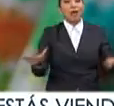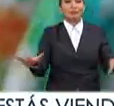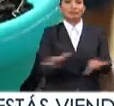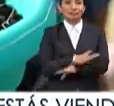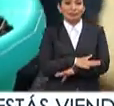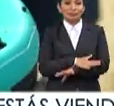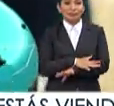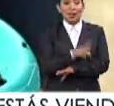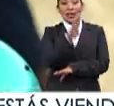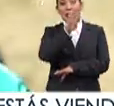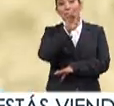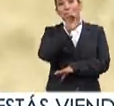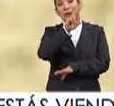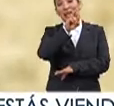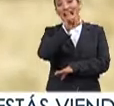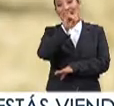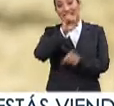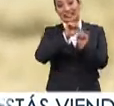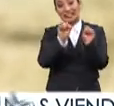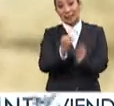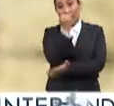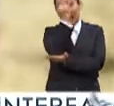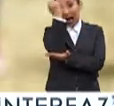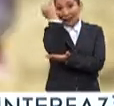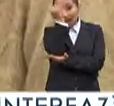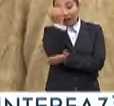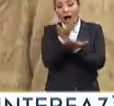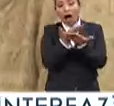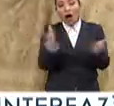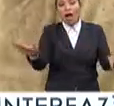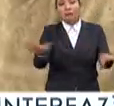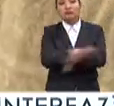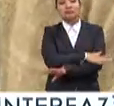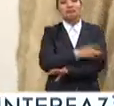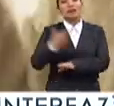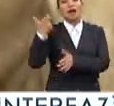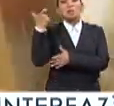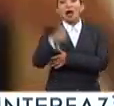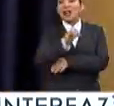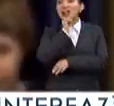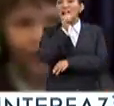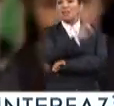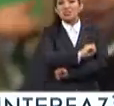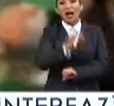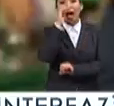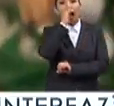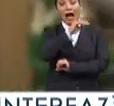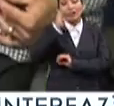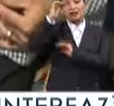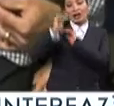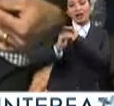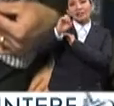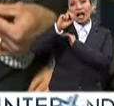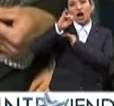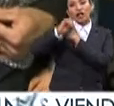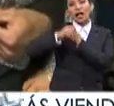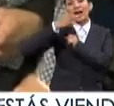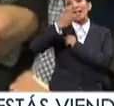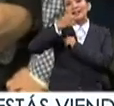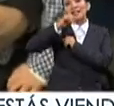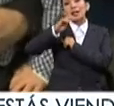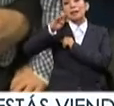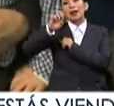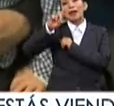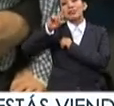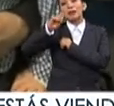un giro en berlín el sistema preescolar quedará libre de cuotas les seguirán baja sajonia gc y brandeburgo